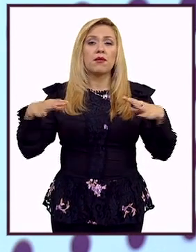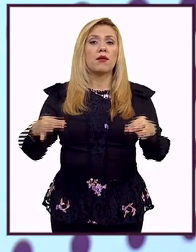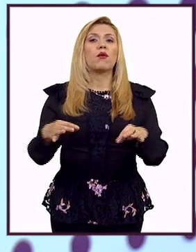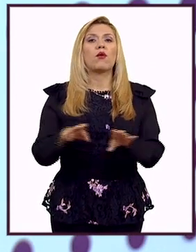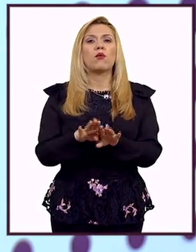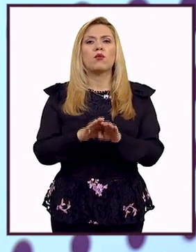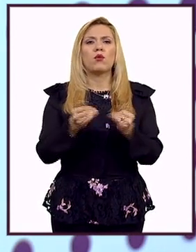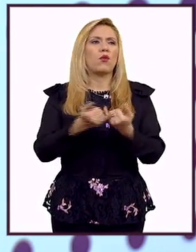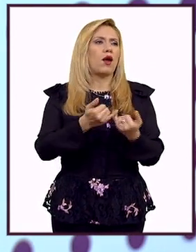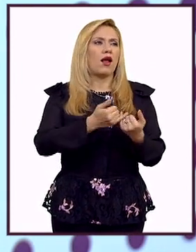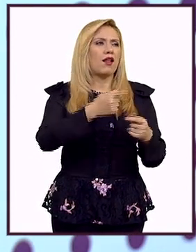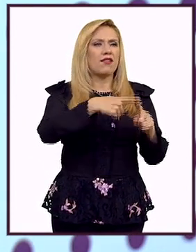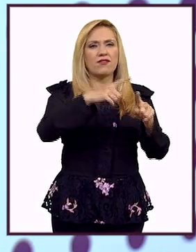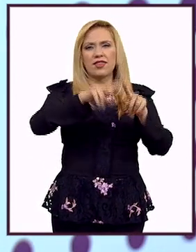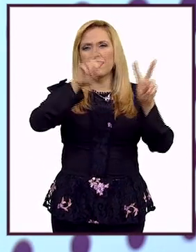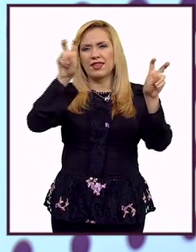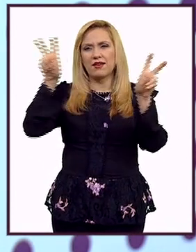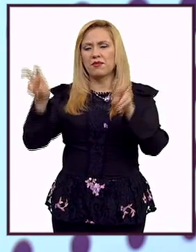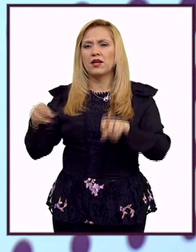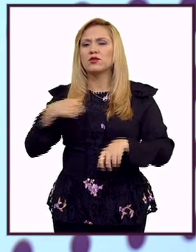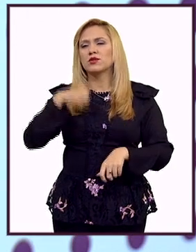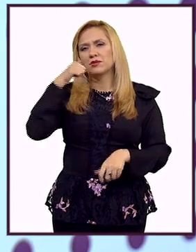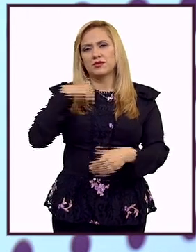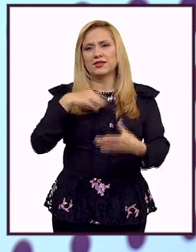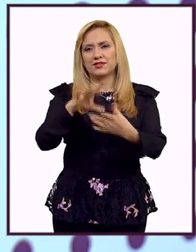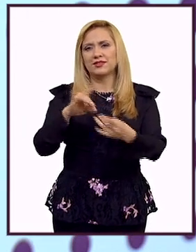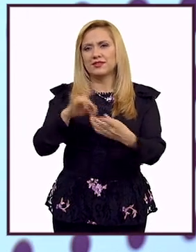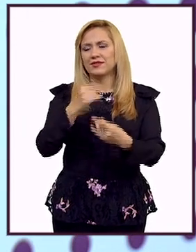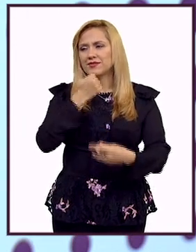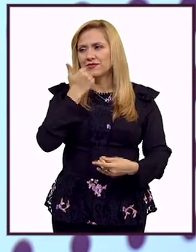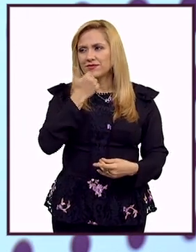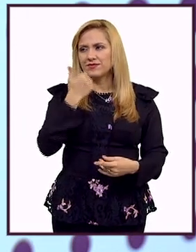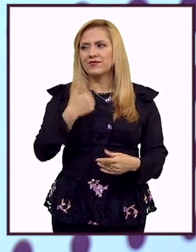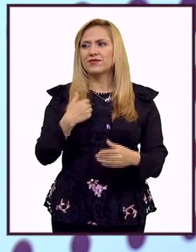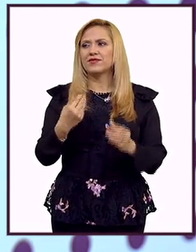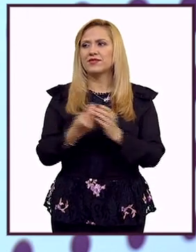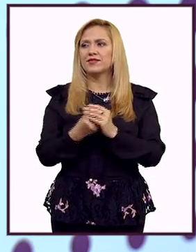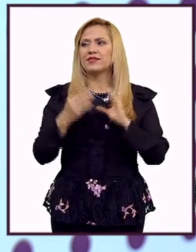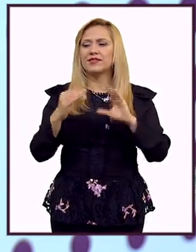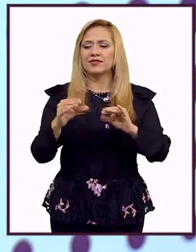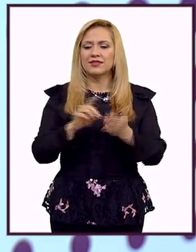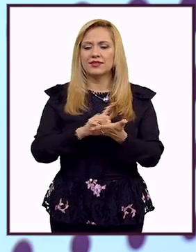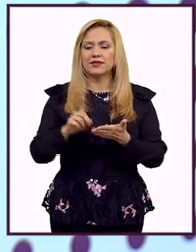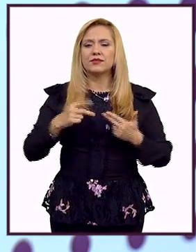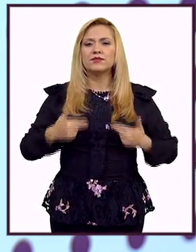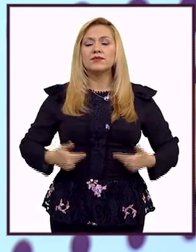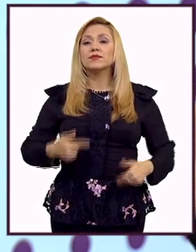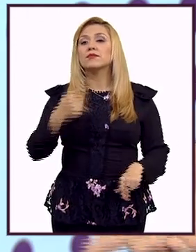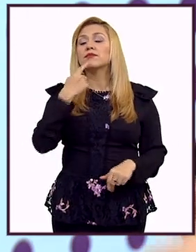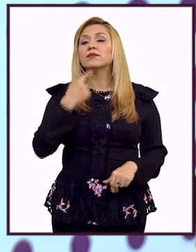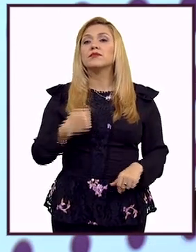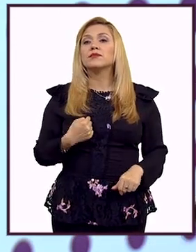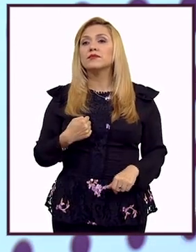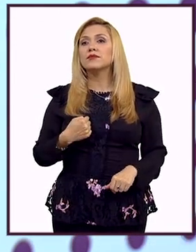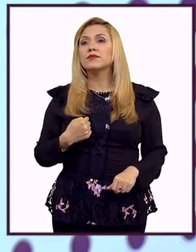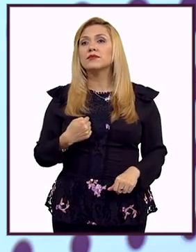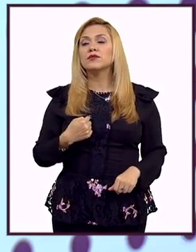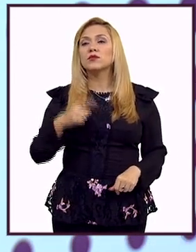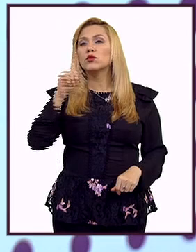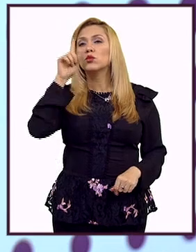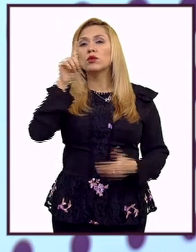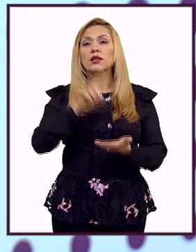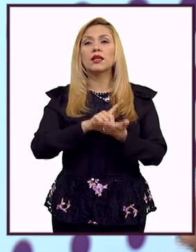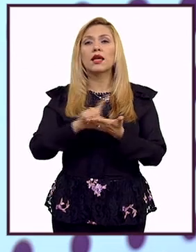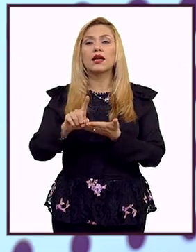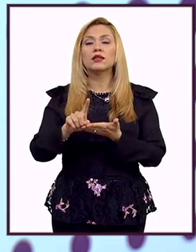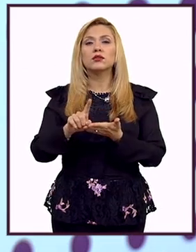siempre les pongo yo de reto a mis alumnos cuando doy clases de derechos humanos, es díganme un derecho que no haya surgido de una lucha, ¿no? Claro.